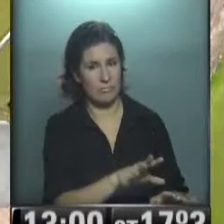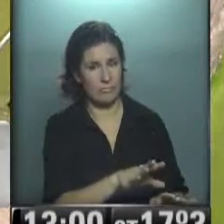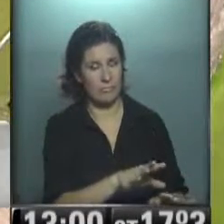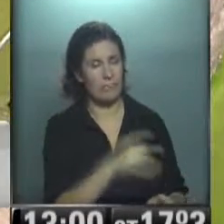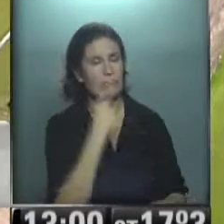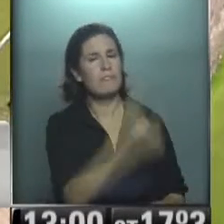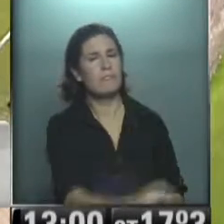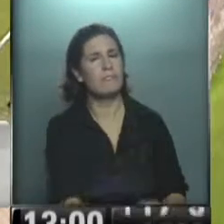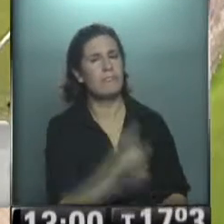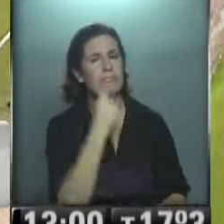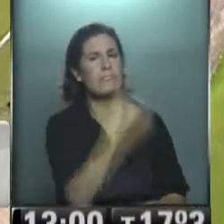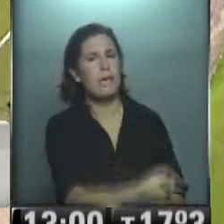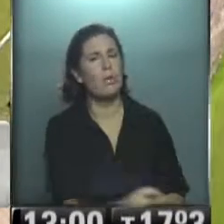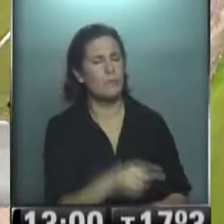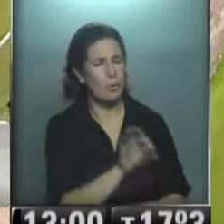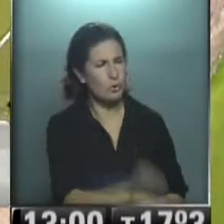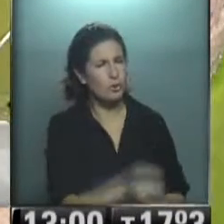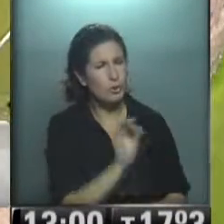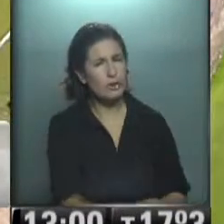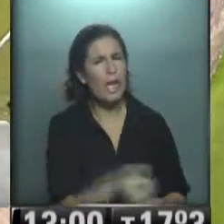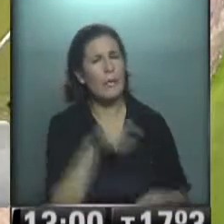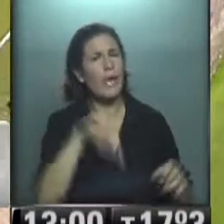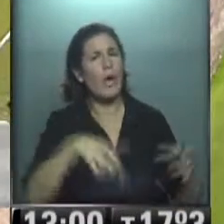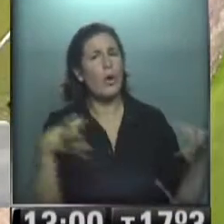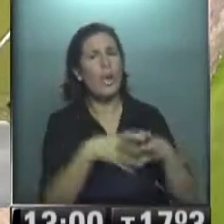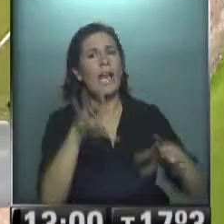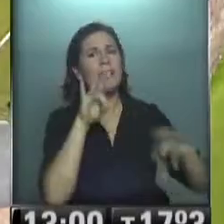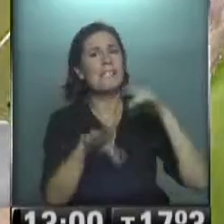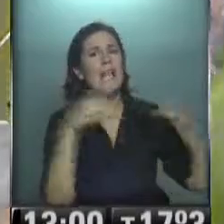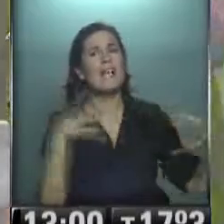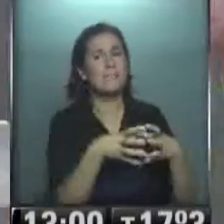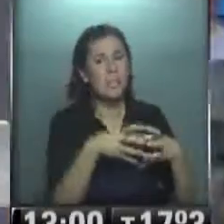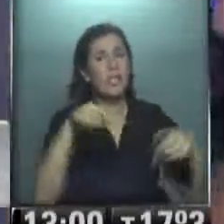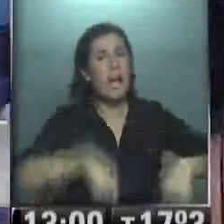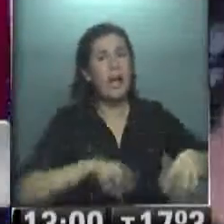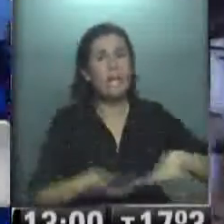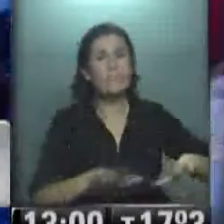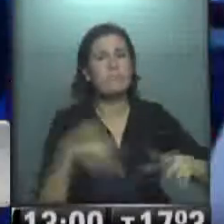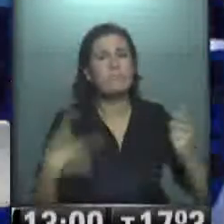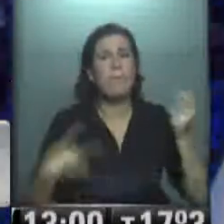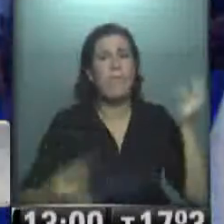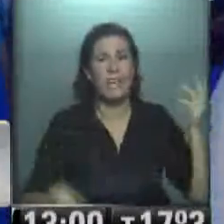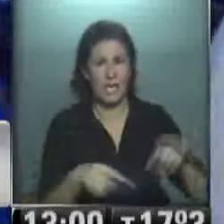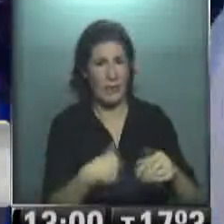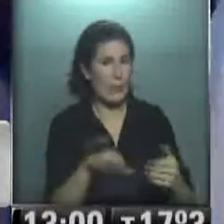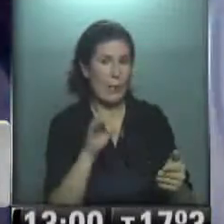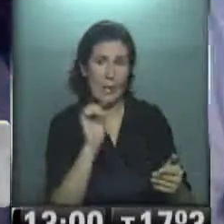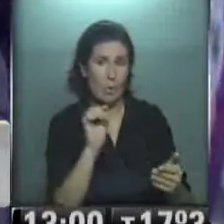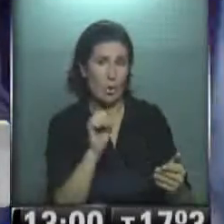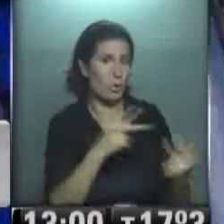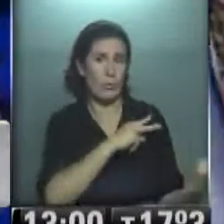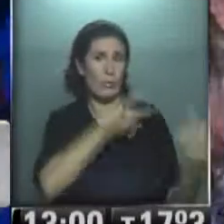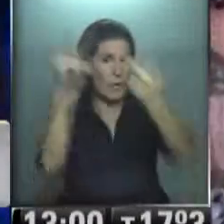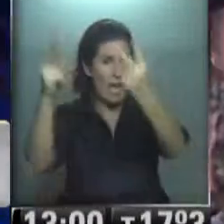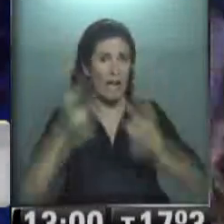Te preguntaba, Alejandro, si se sabe ahora el plantel, el seleccionado, cuál es la actividad que van a desarrollar en estas pocas horas que ya lo separan